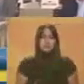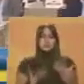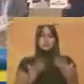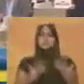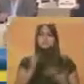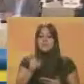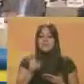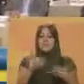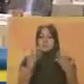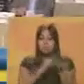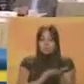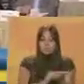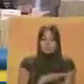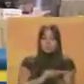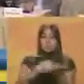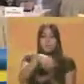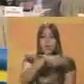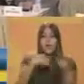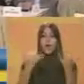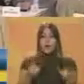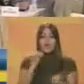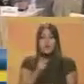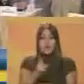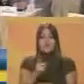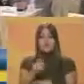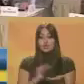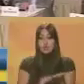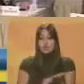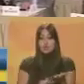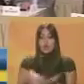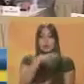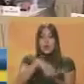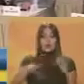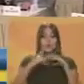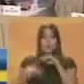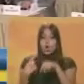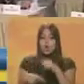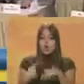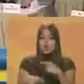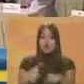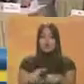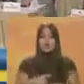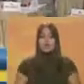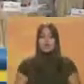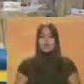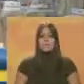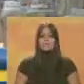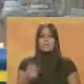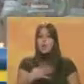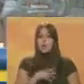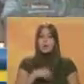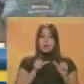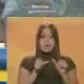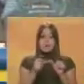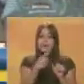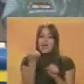a solucionar los problemas que hay que solucionar, que son los problemas de todos los días, que no pueden seguir